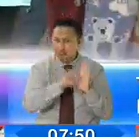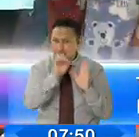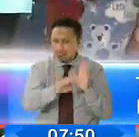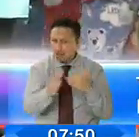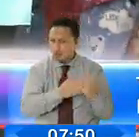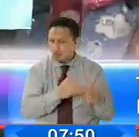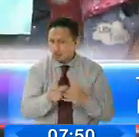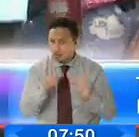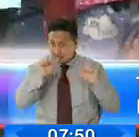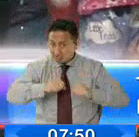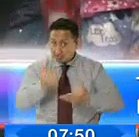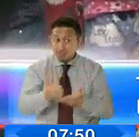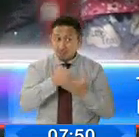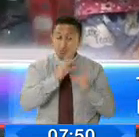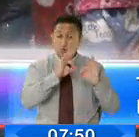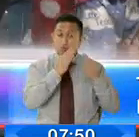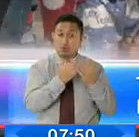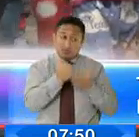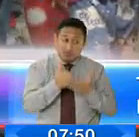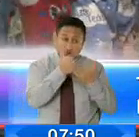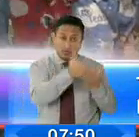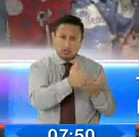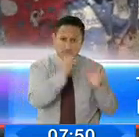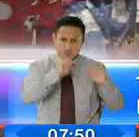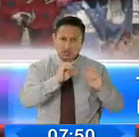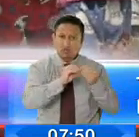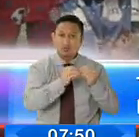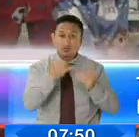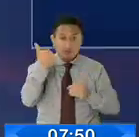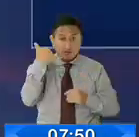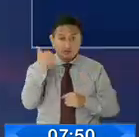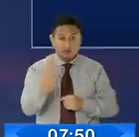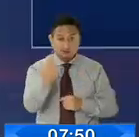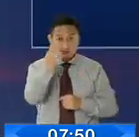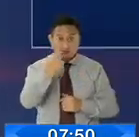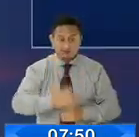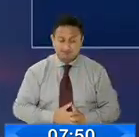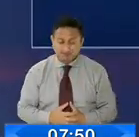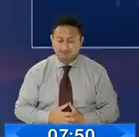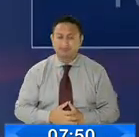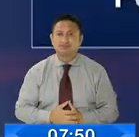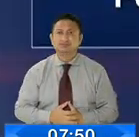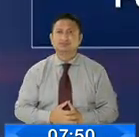para seguir llegando a más familias vulnerables, puede comunicarse al número